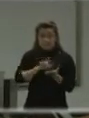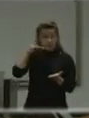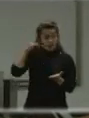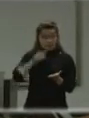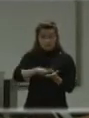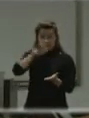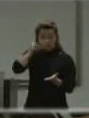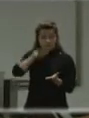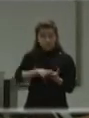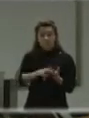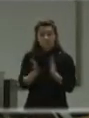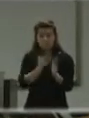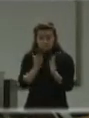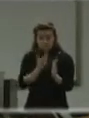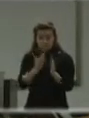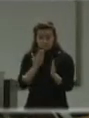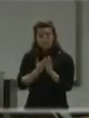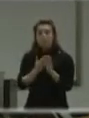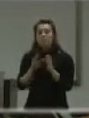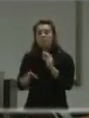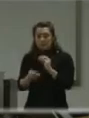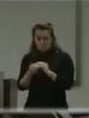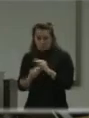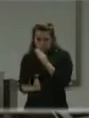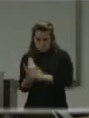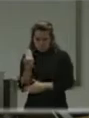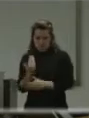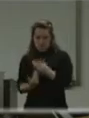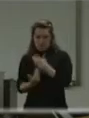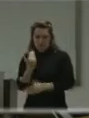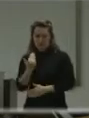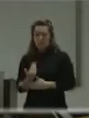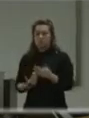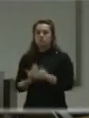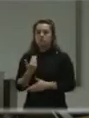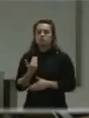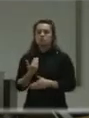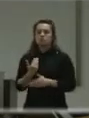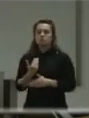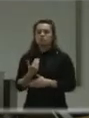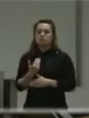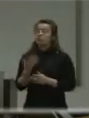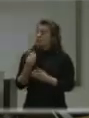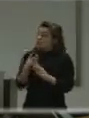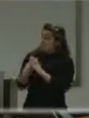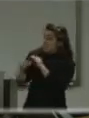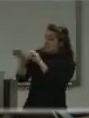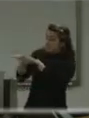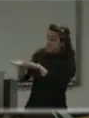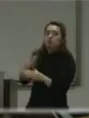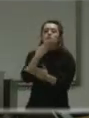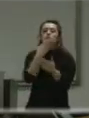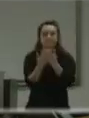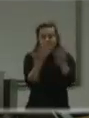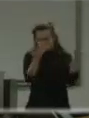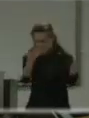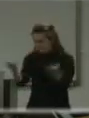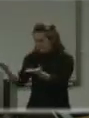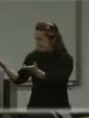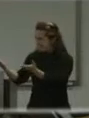el CD va a tener una actualización adicional Pero entonces están todos afuera Muchas gracias